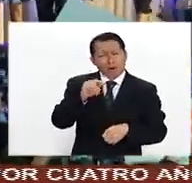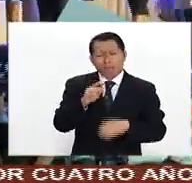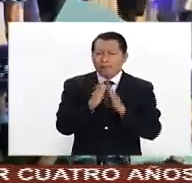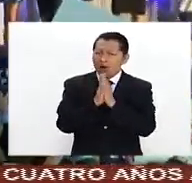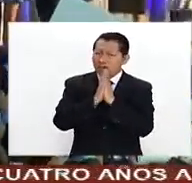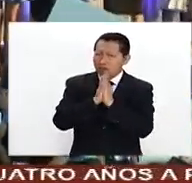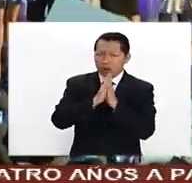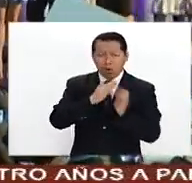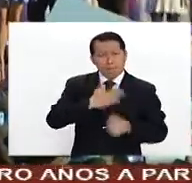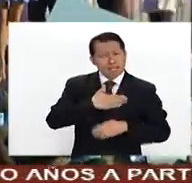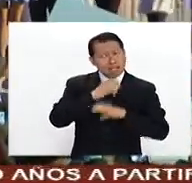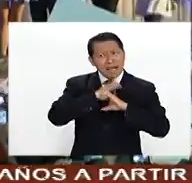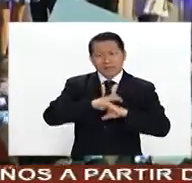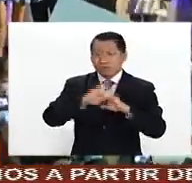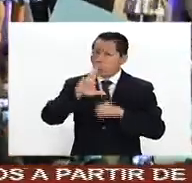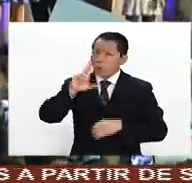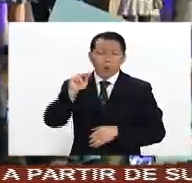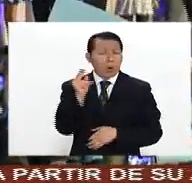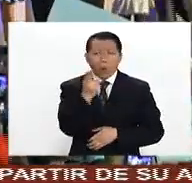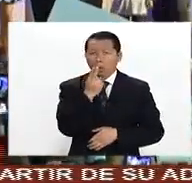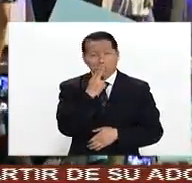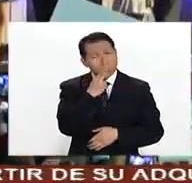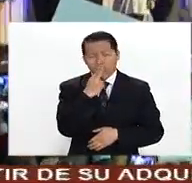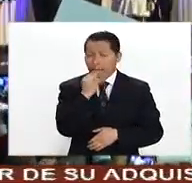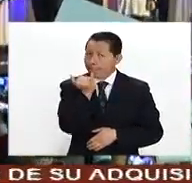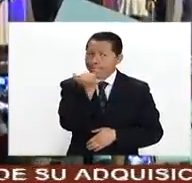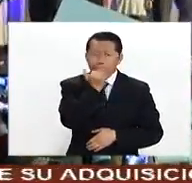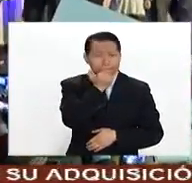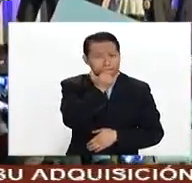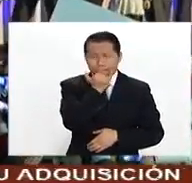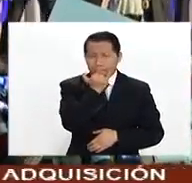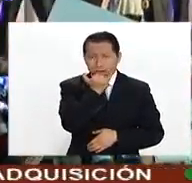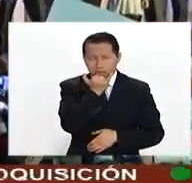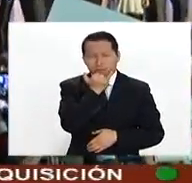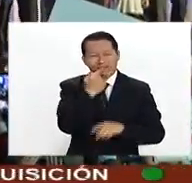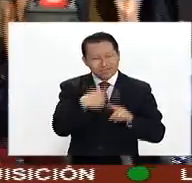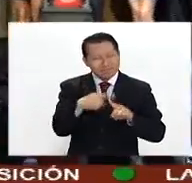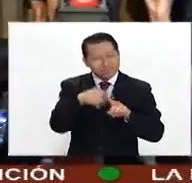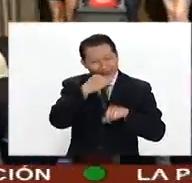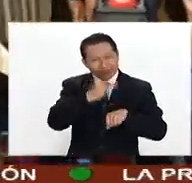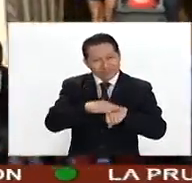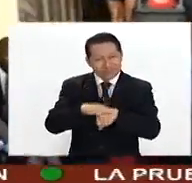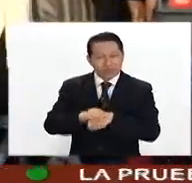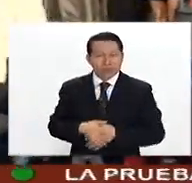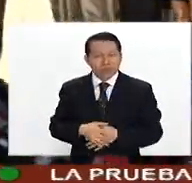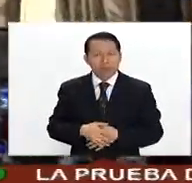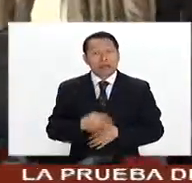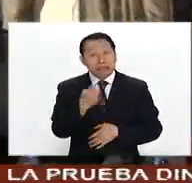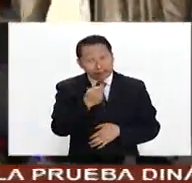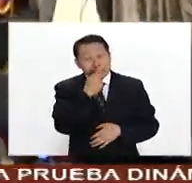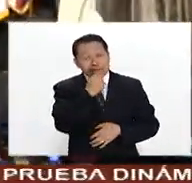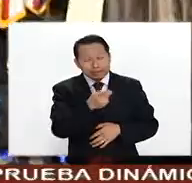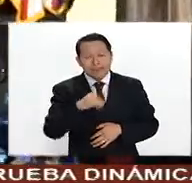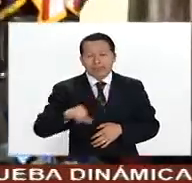no utilice mi canción en sus actos de campaña. Y pues le está sucediendo. Ese dato que dices es muy interesante,